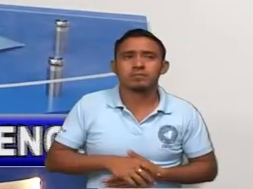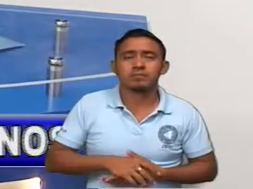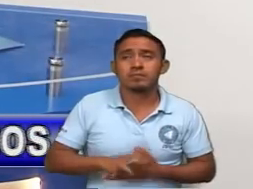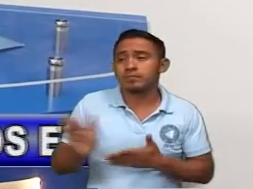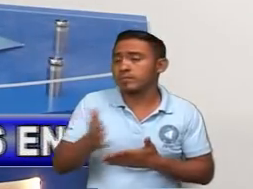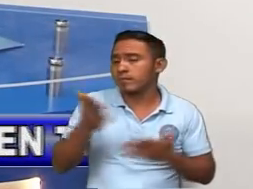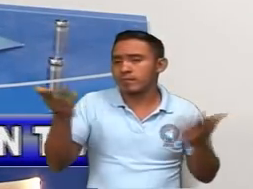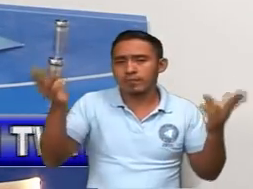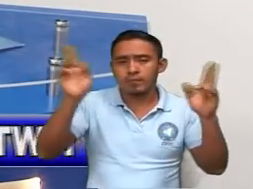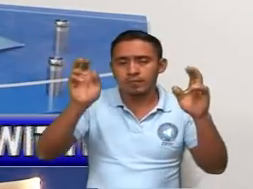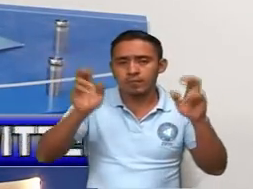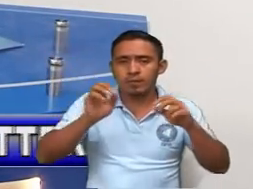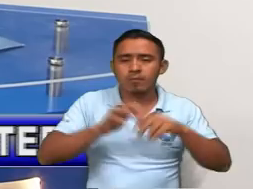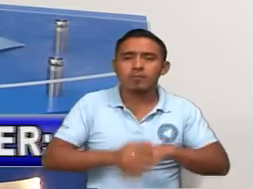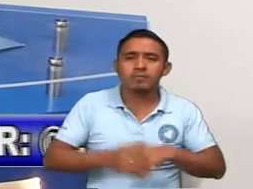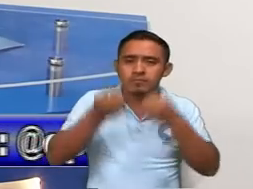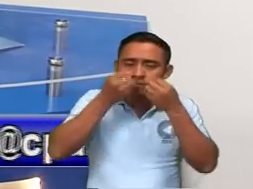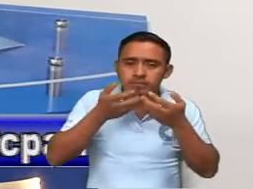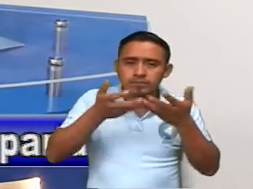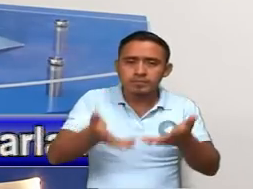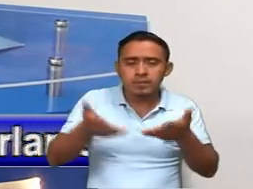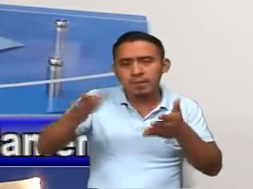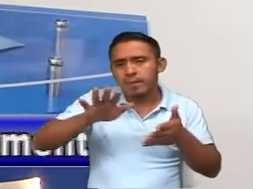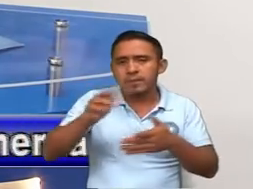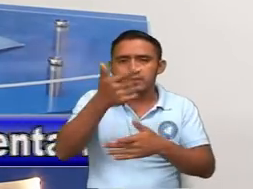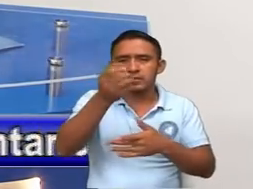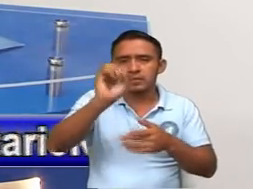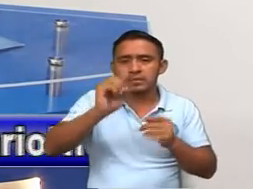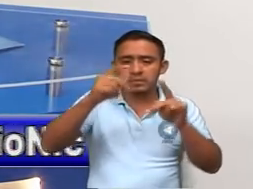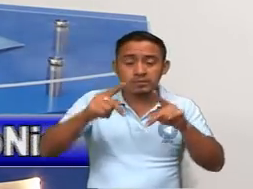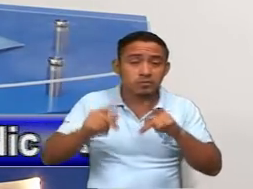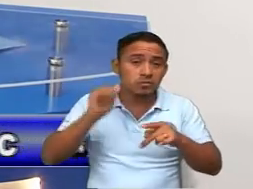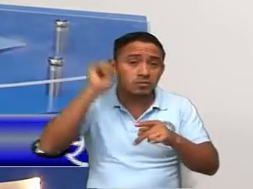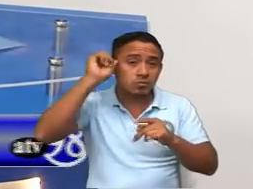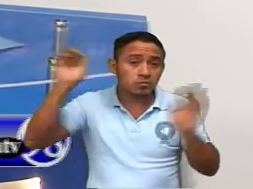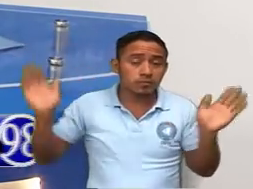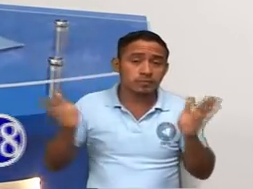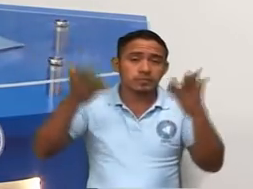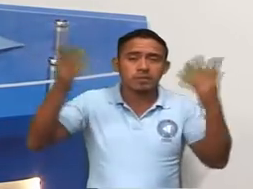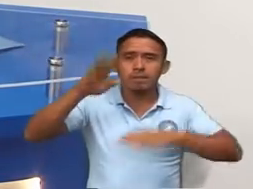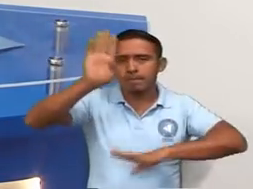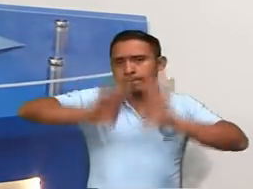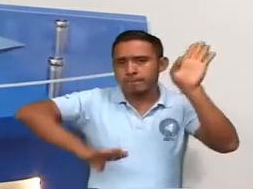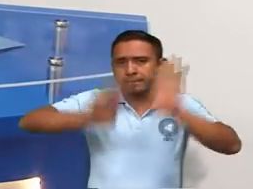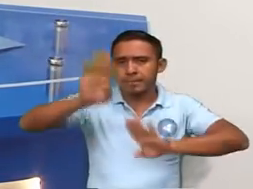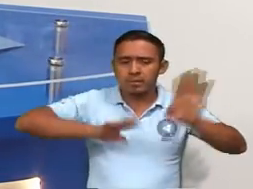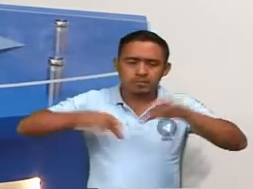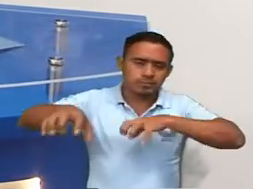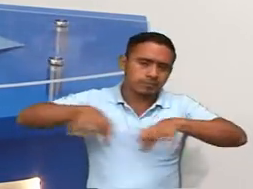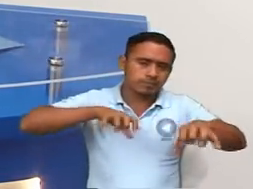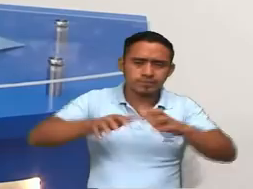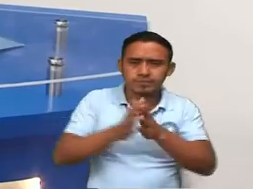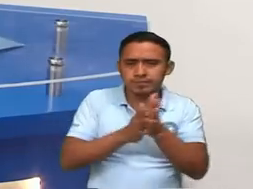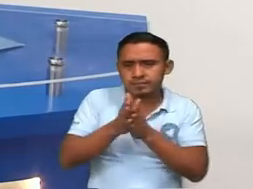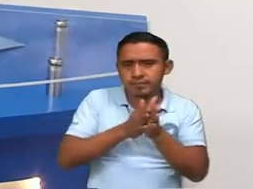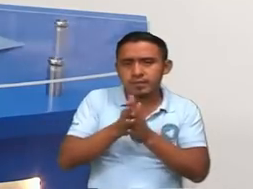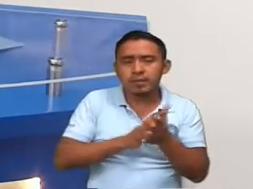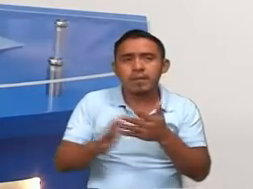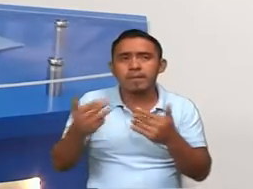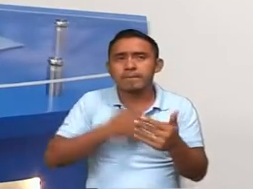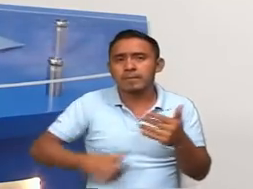En otros ámbitos informativos les comentamos que al menos 70 adultos mayores participan en actividad recreativa con el apoyo